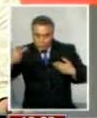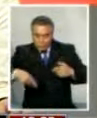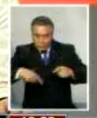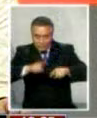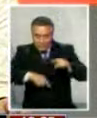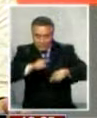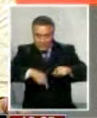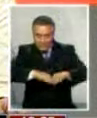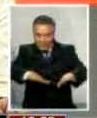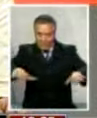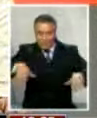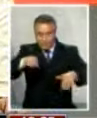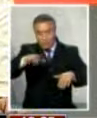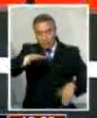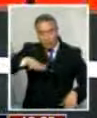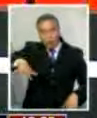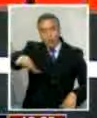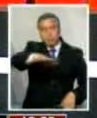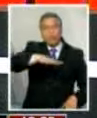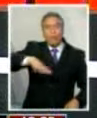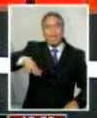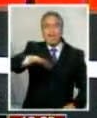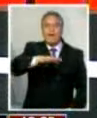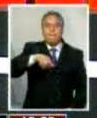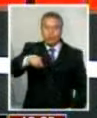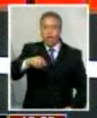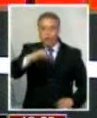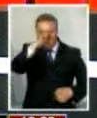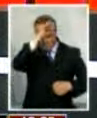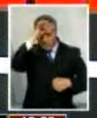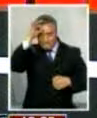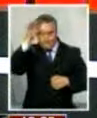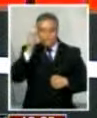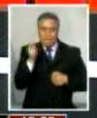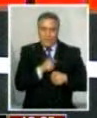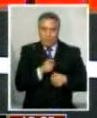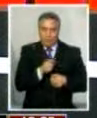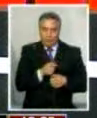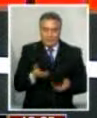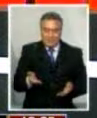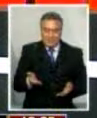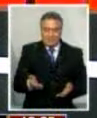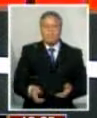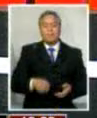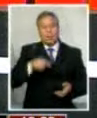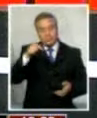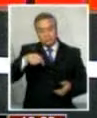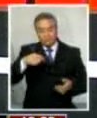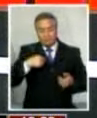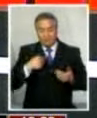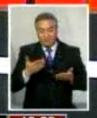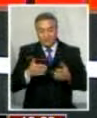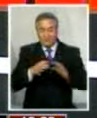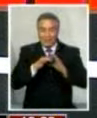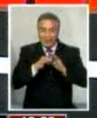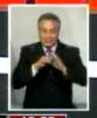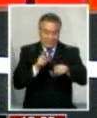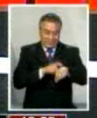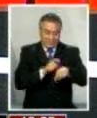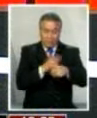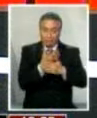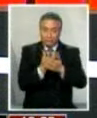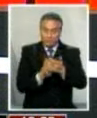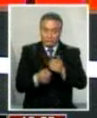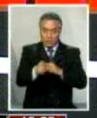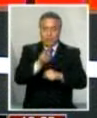en ese caso del pueblo mapuche. Se nos acaba el tiempo, tenemos que cerrar la entrevista y también cerrar el programa, y queremos agradecerle a la